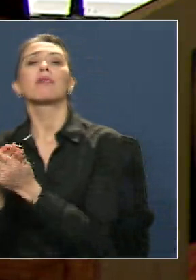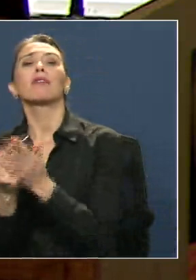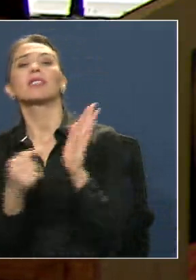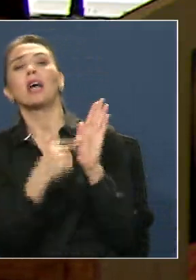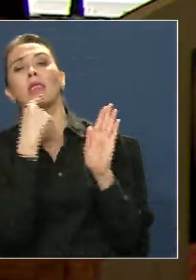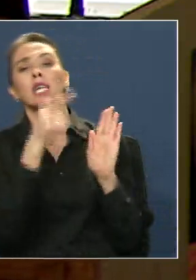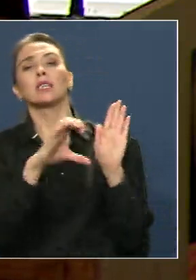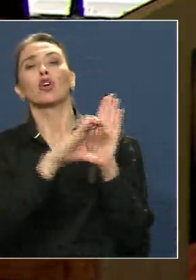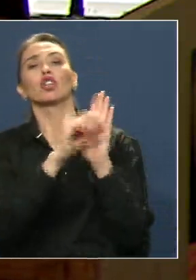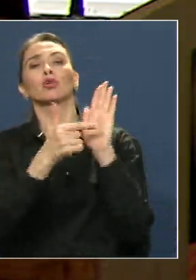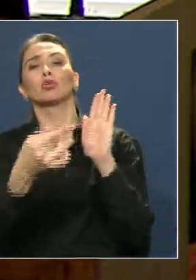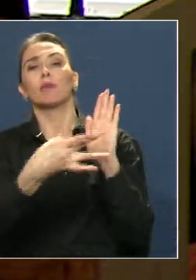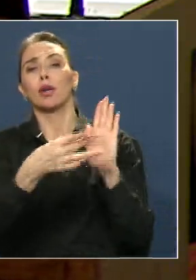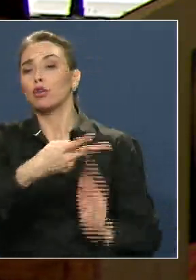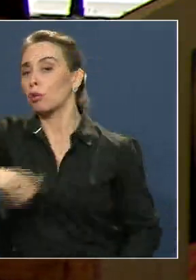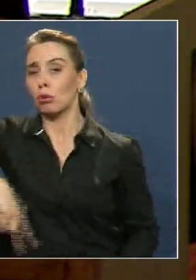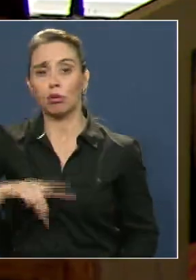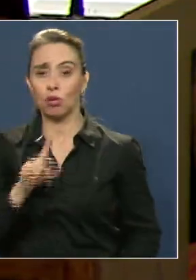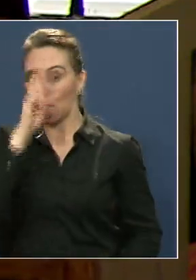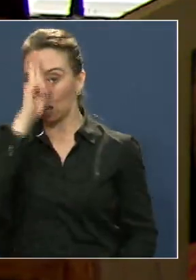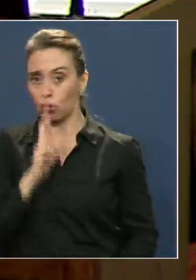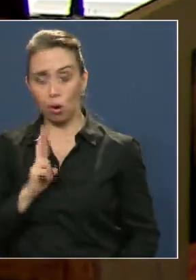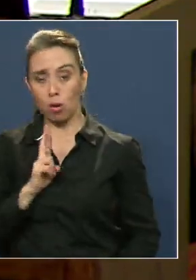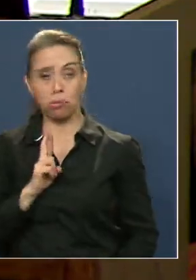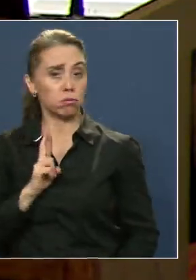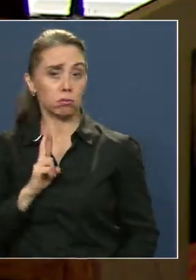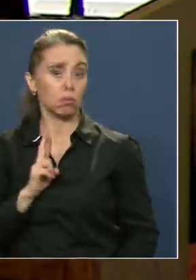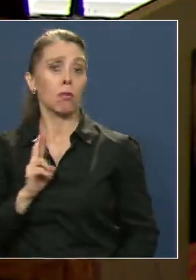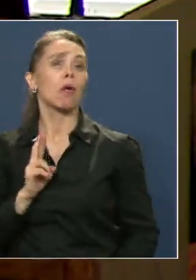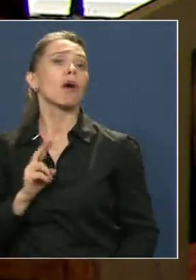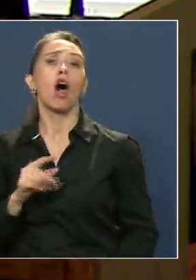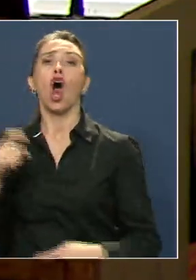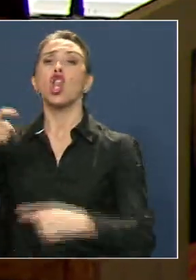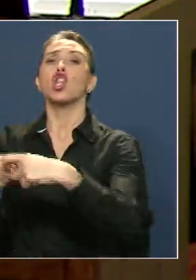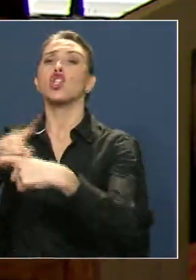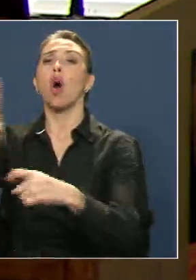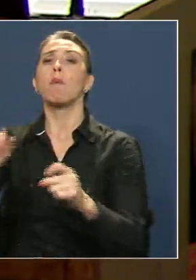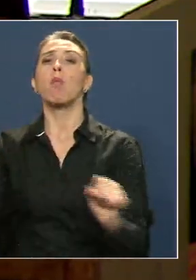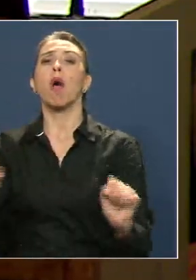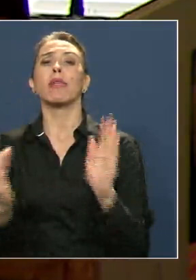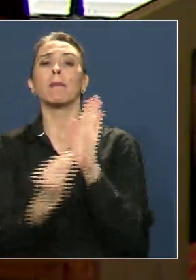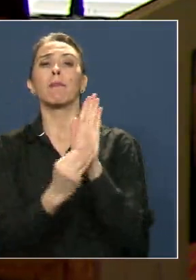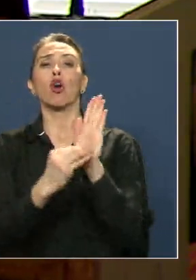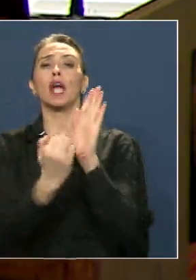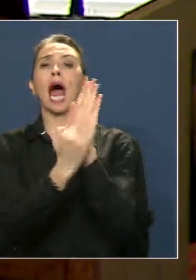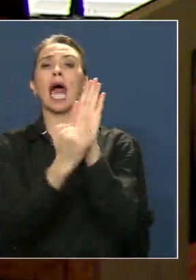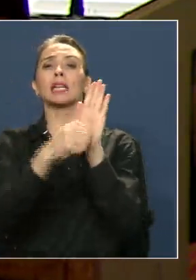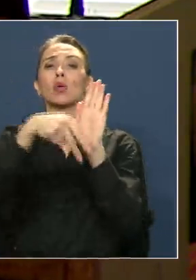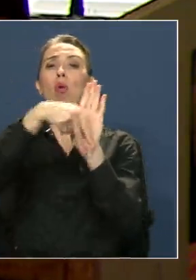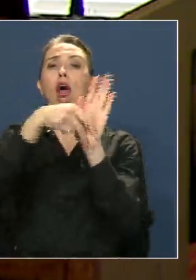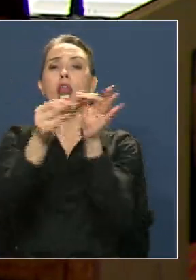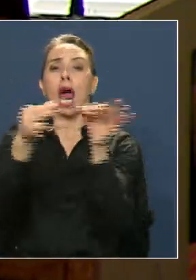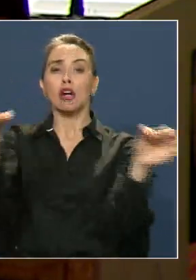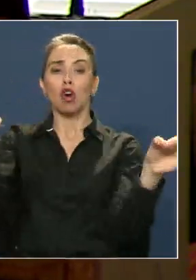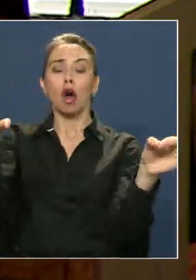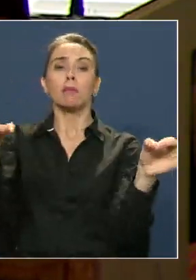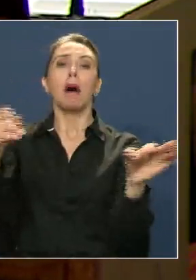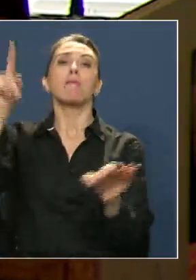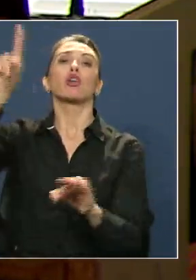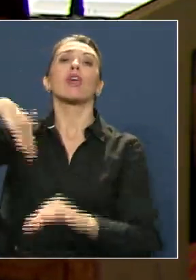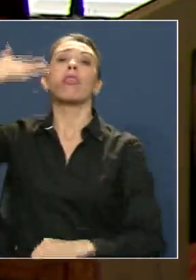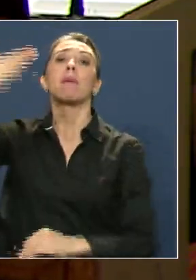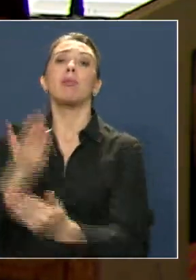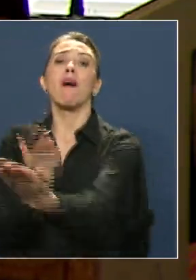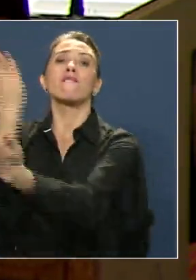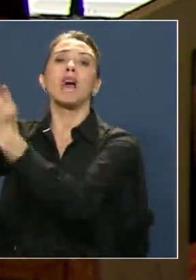no es nuestro rol negar una norma a partir de lo que puede hacer o no el Tribunal Constitucional, porque además es un